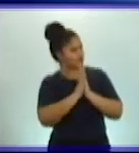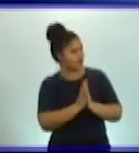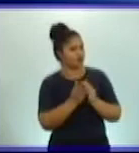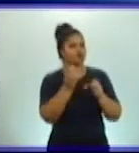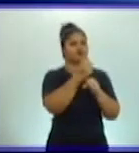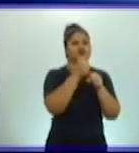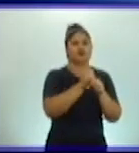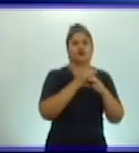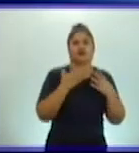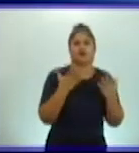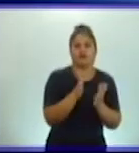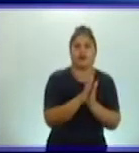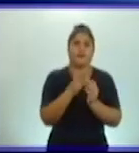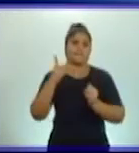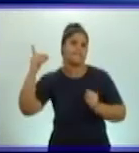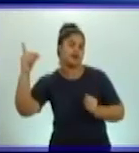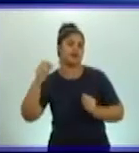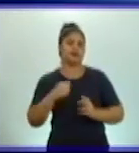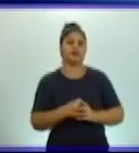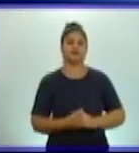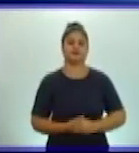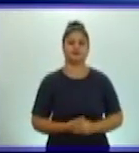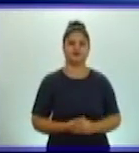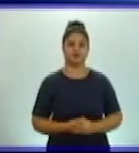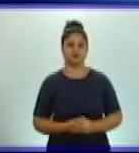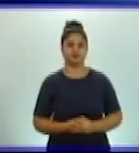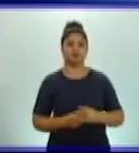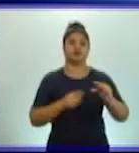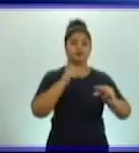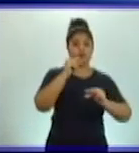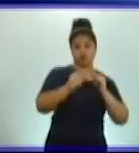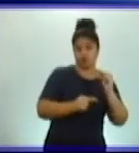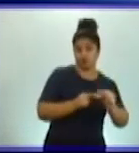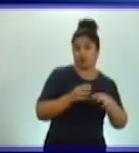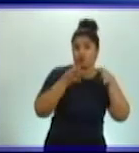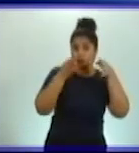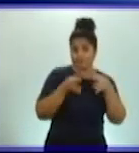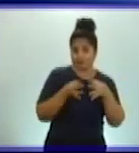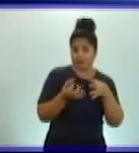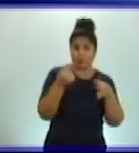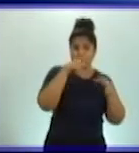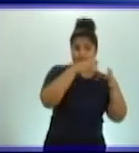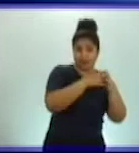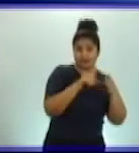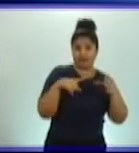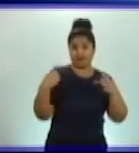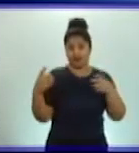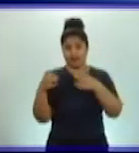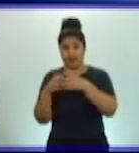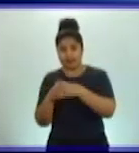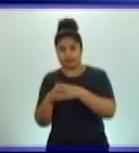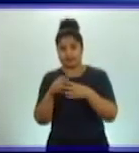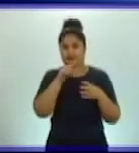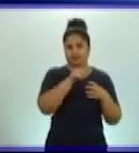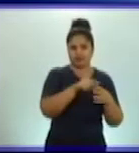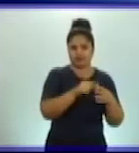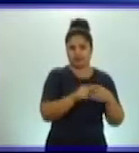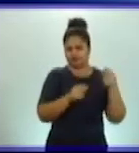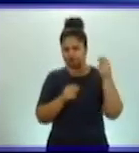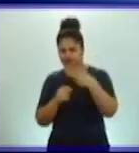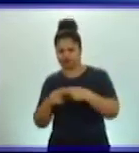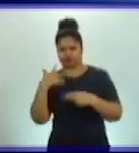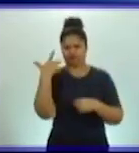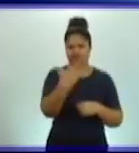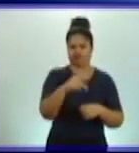por supuesto que poco a poco, eso también con sangre y sudor se incorporó a la